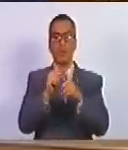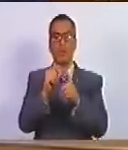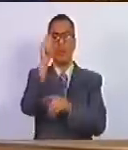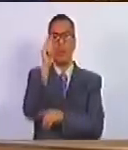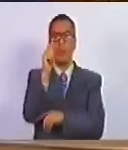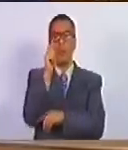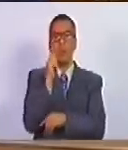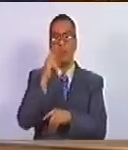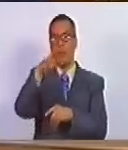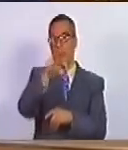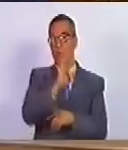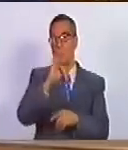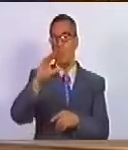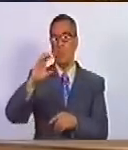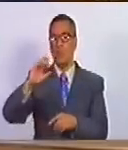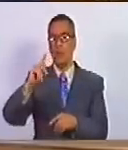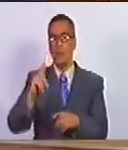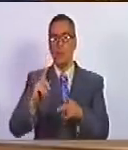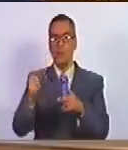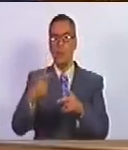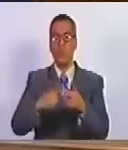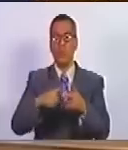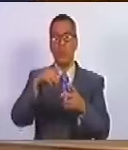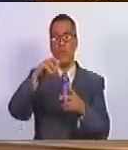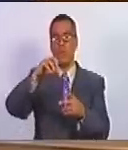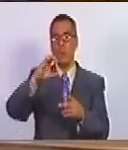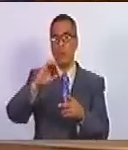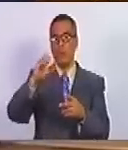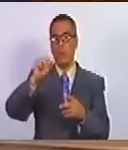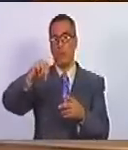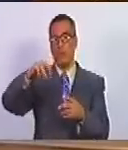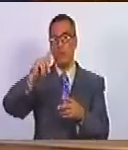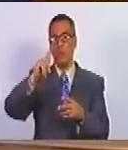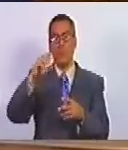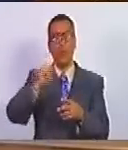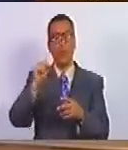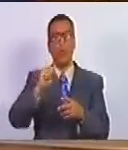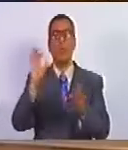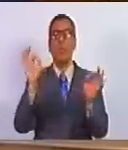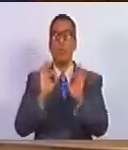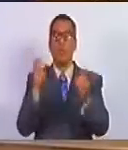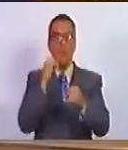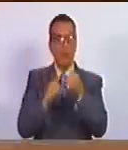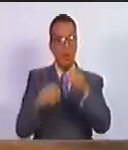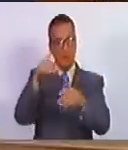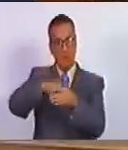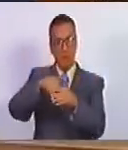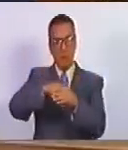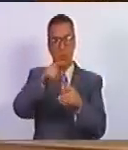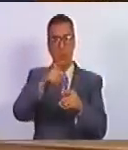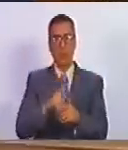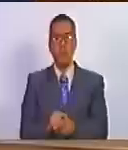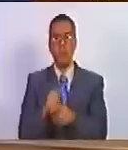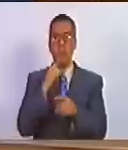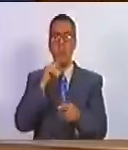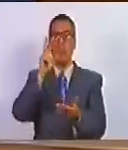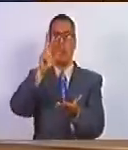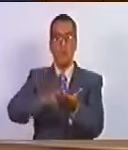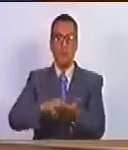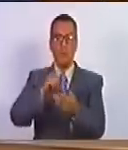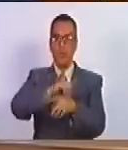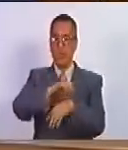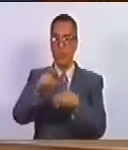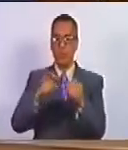los diputados Francisco Quevedo y Alfonso Campo. Finalizadas las intervenciones y sometido a votación, resultó aprobado